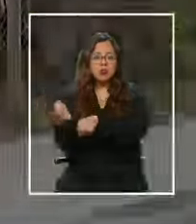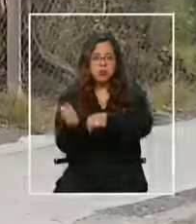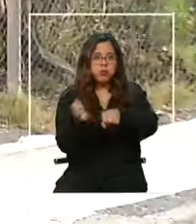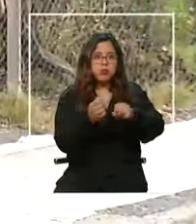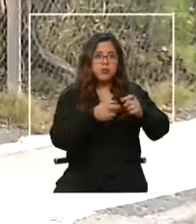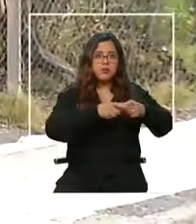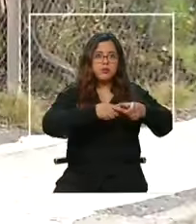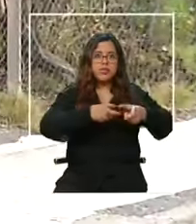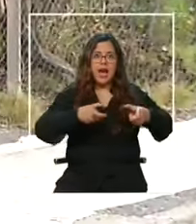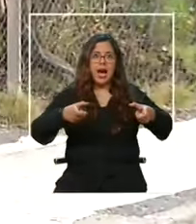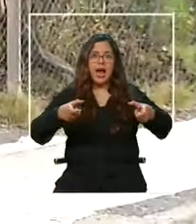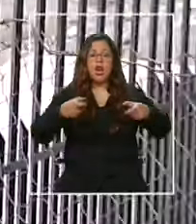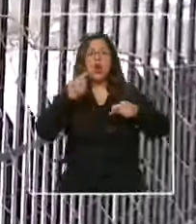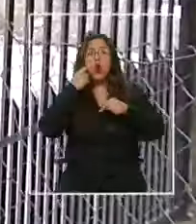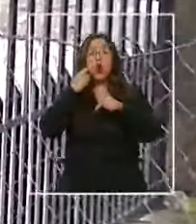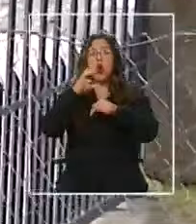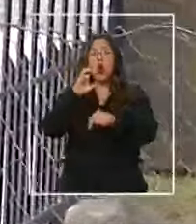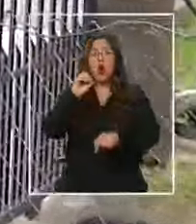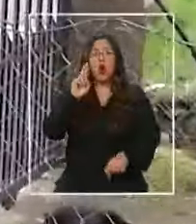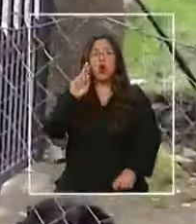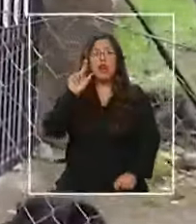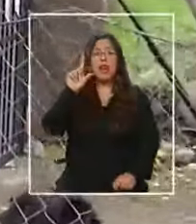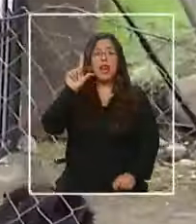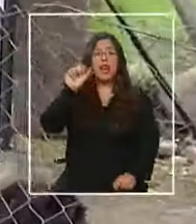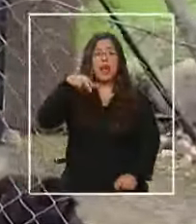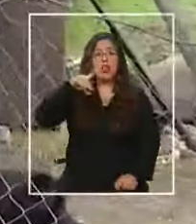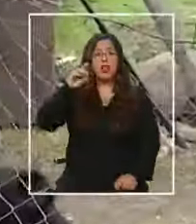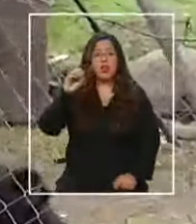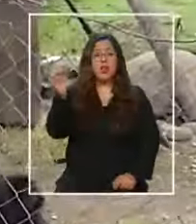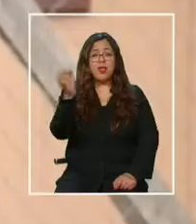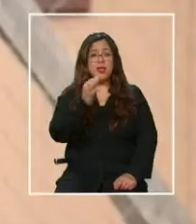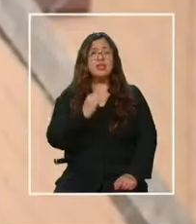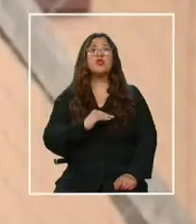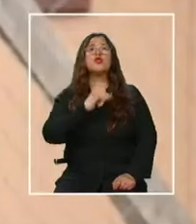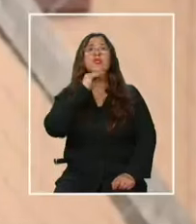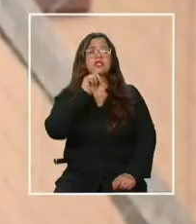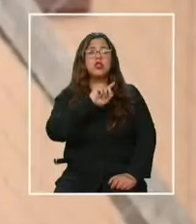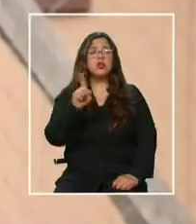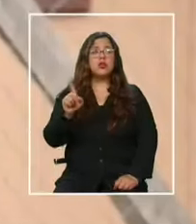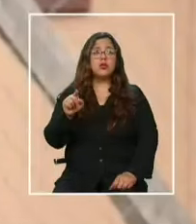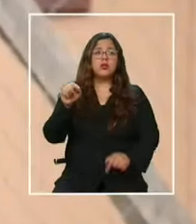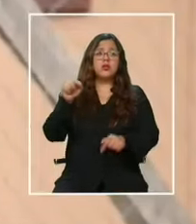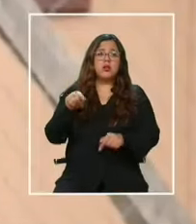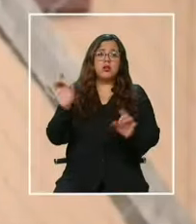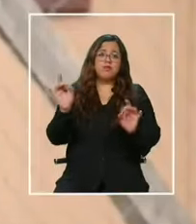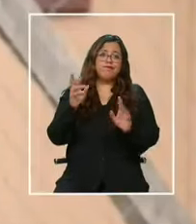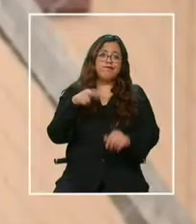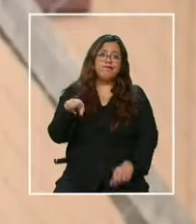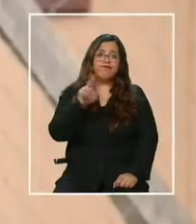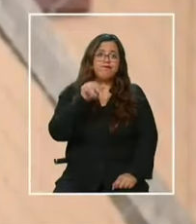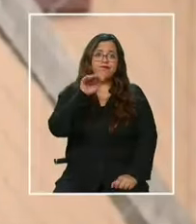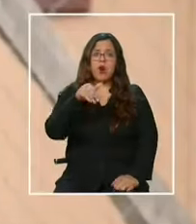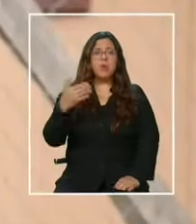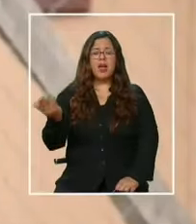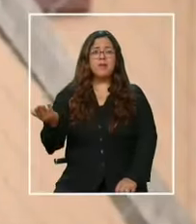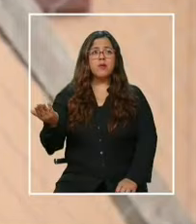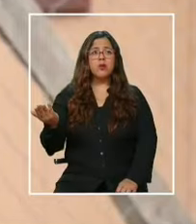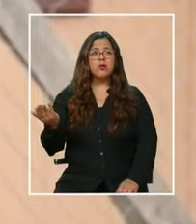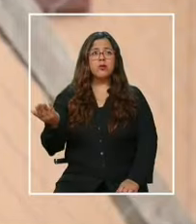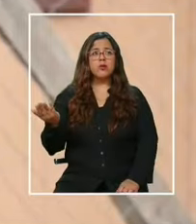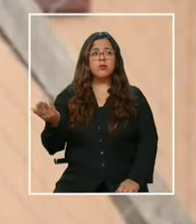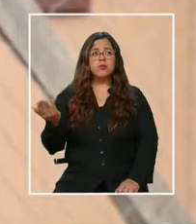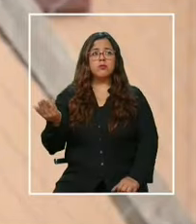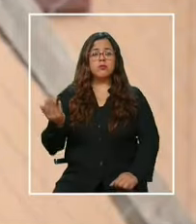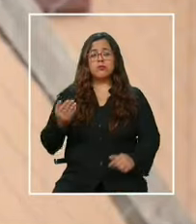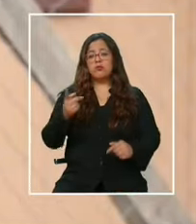comuna. Aún así, Orlando asegura que las medidas no serán suficientes. Vamos a tocar lo mismo otra vez, lo mismo, que lo vamos a